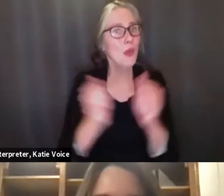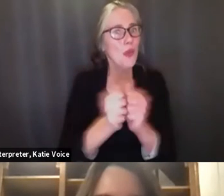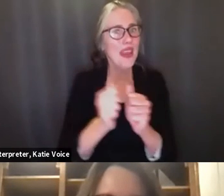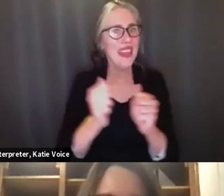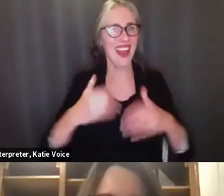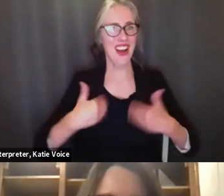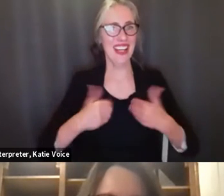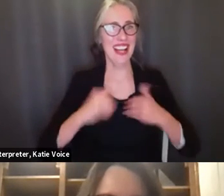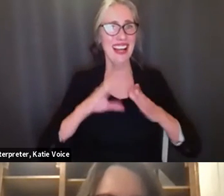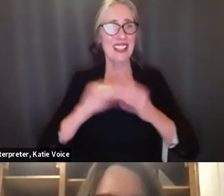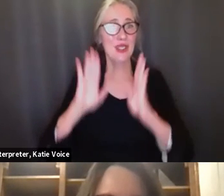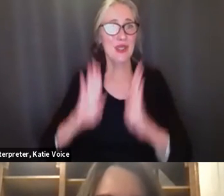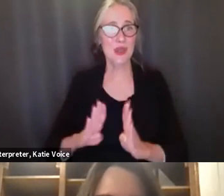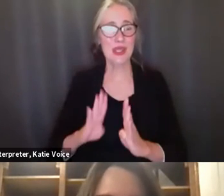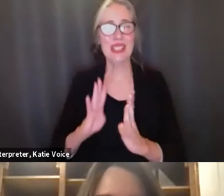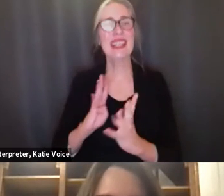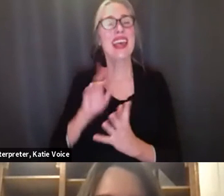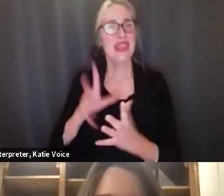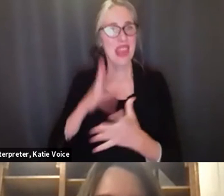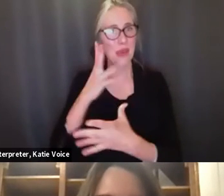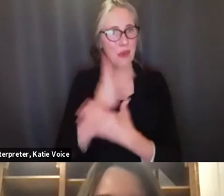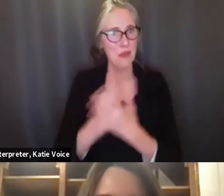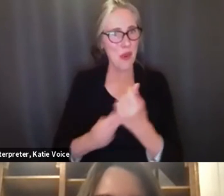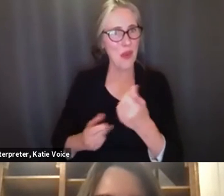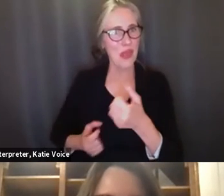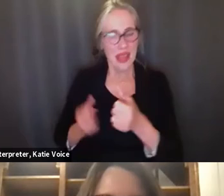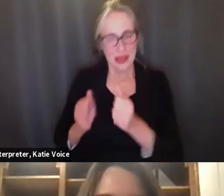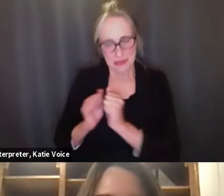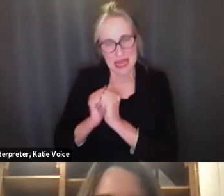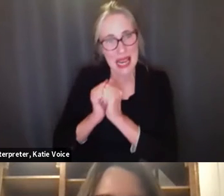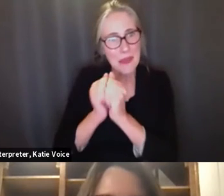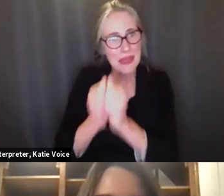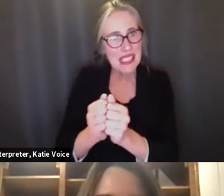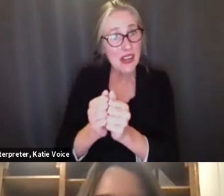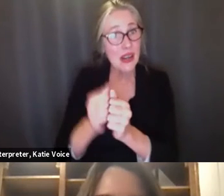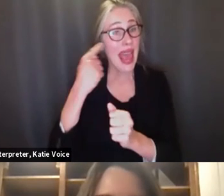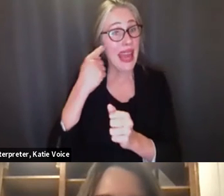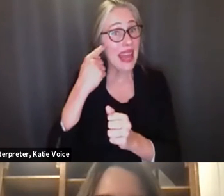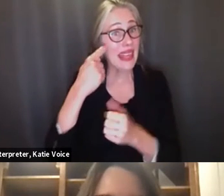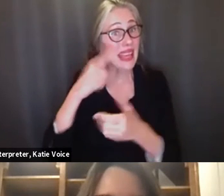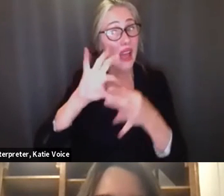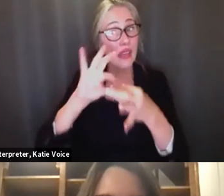decirles rápidamente que este proyecto tiene que ver con